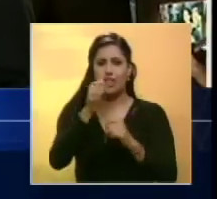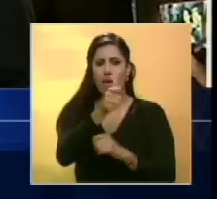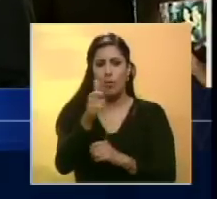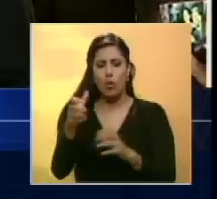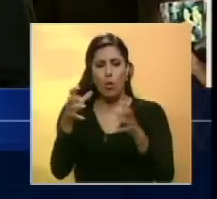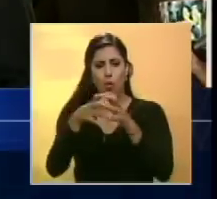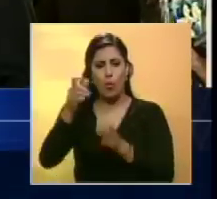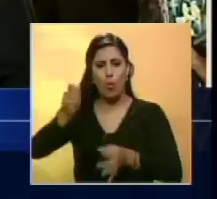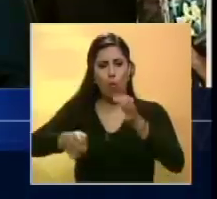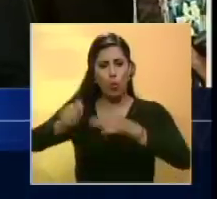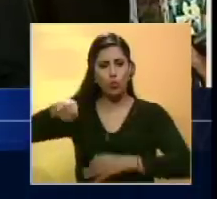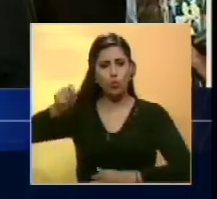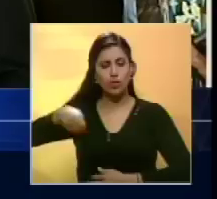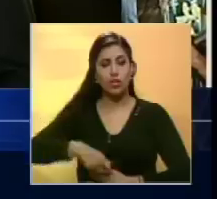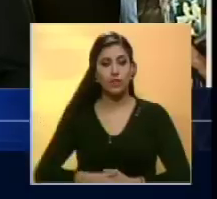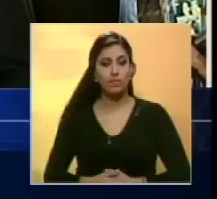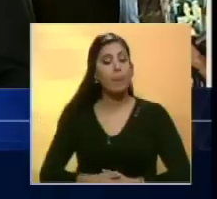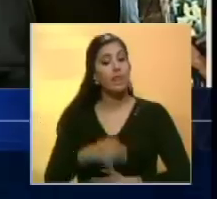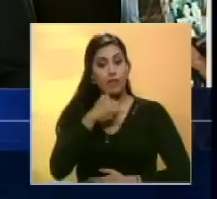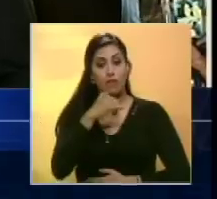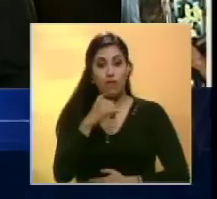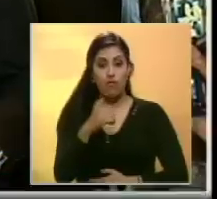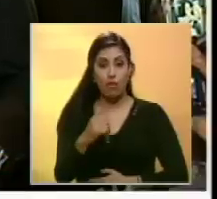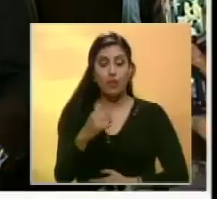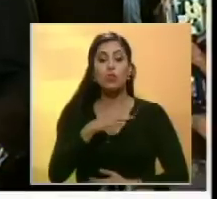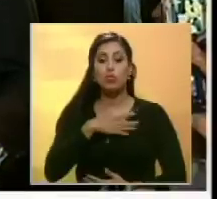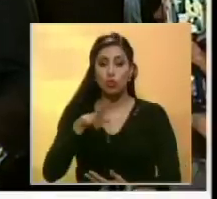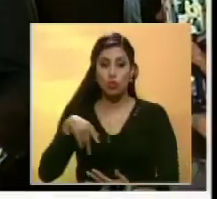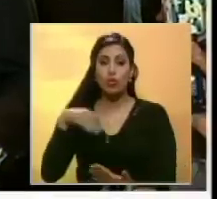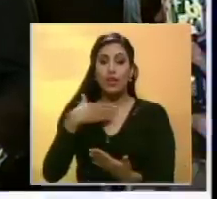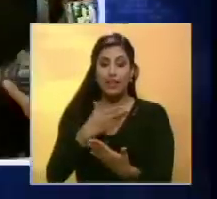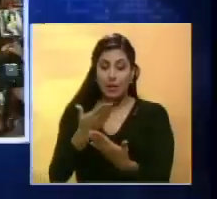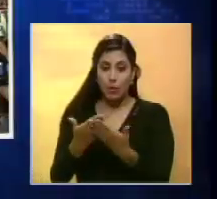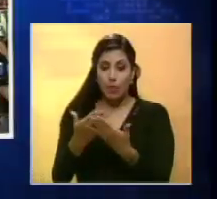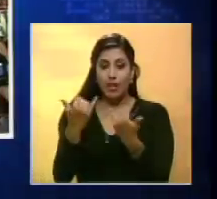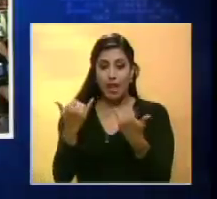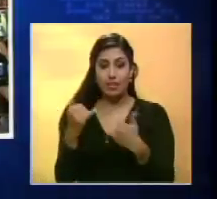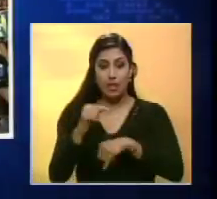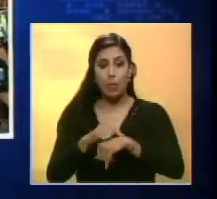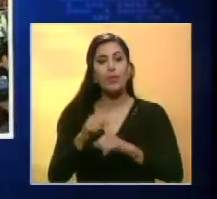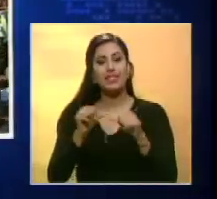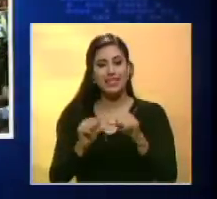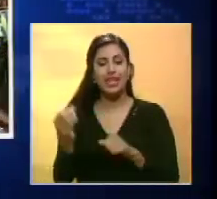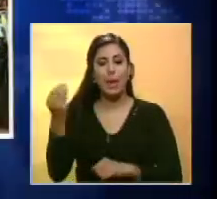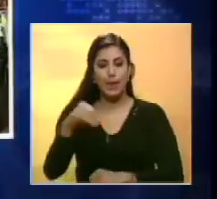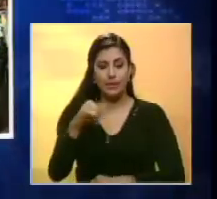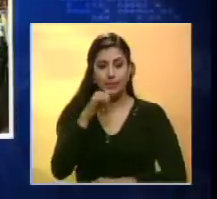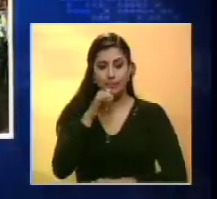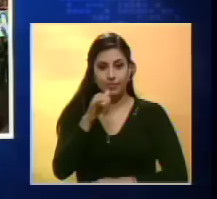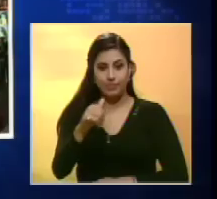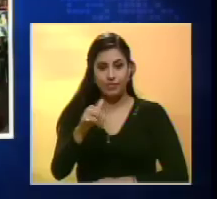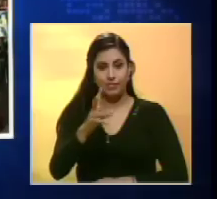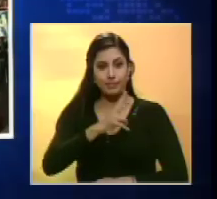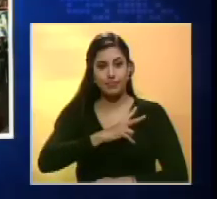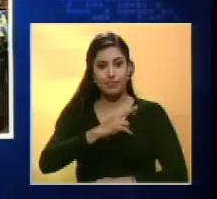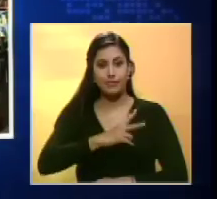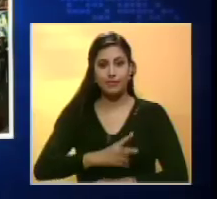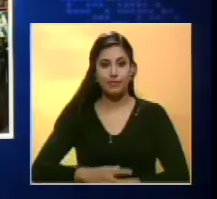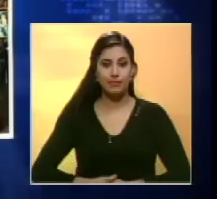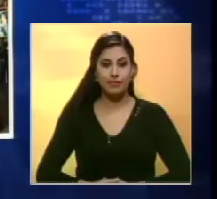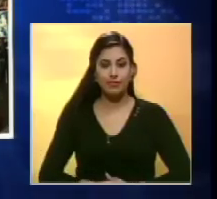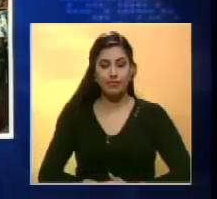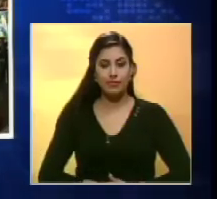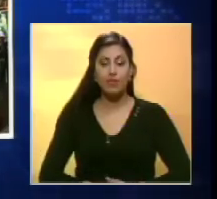del Tribunal Supremo de Justicia. Es la información que podemos nosotros prestarles hasta el momento. Sigan con más de la emisión meridiana de Noticiero